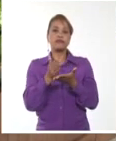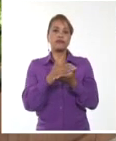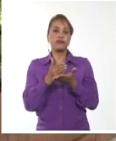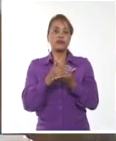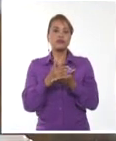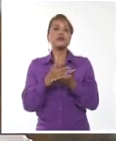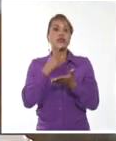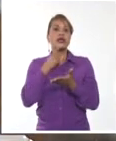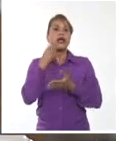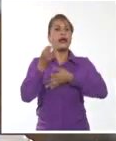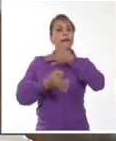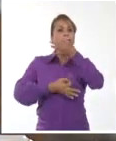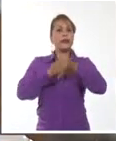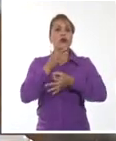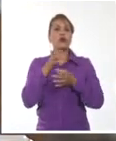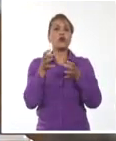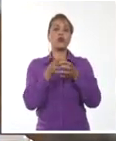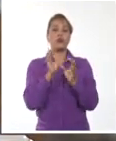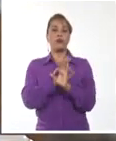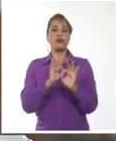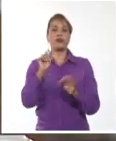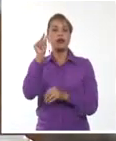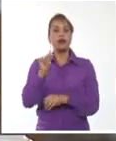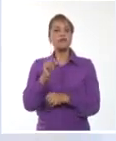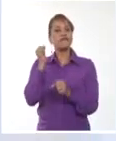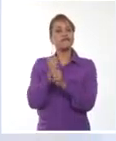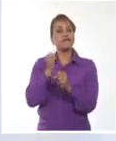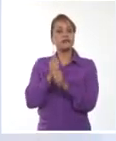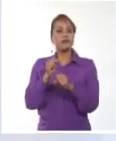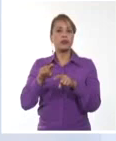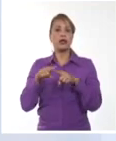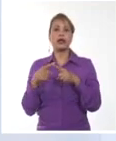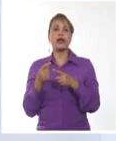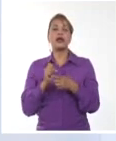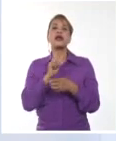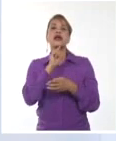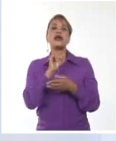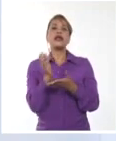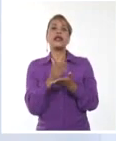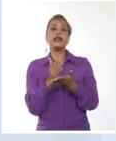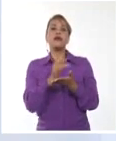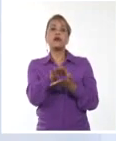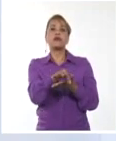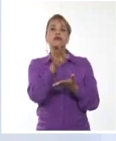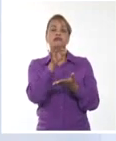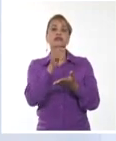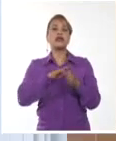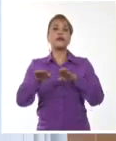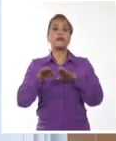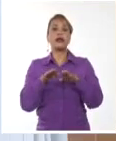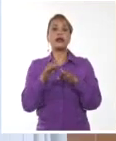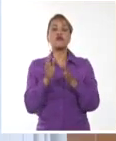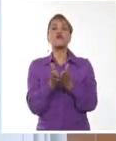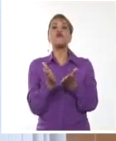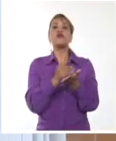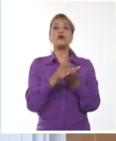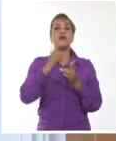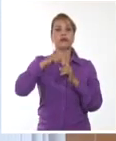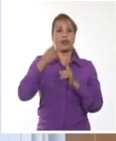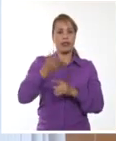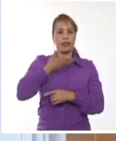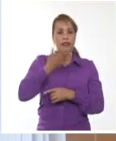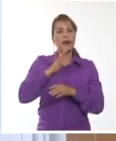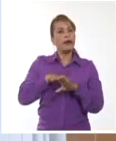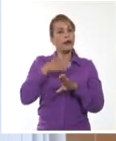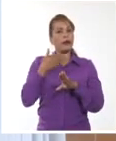Barrios, dio a conocer que un grupo de especialistas trabajan en un compendio de obras escogidas. Se prepara un libro de testimonios y próximamente se